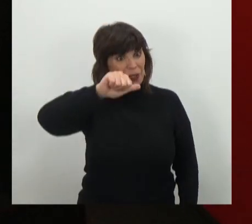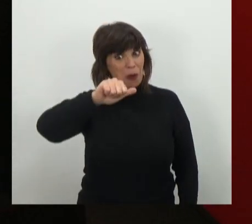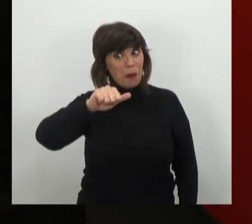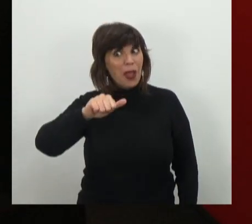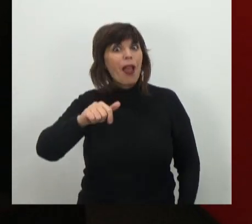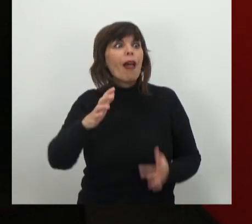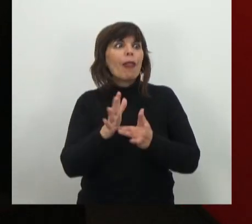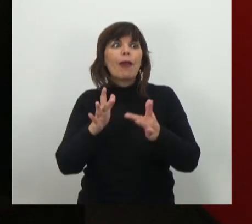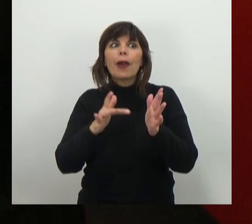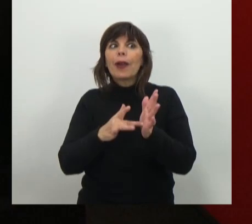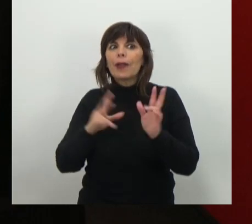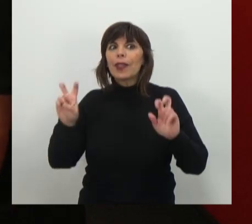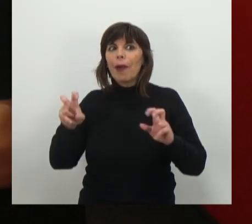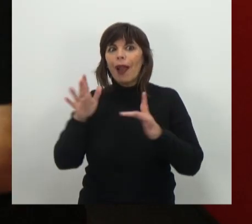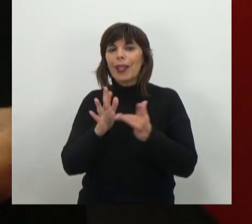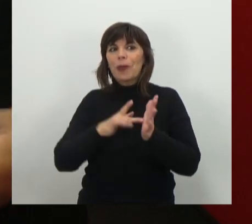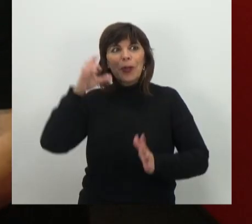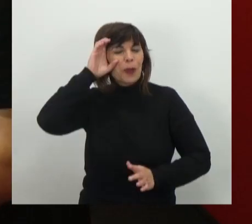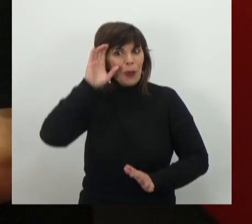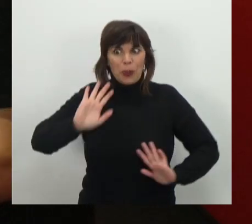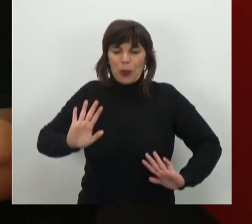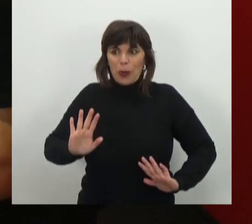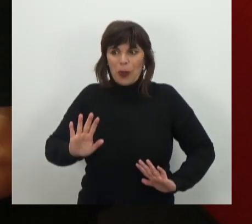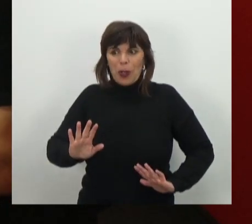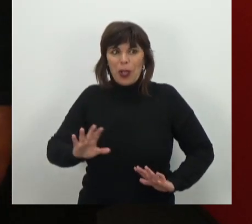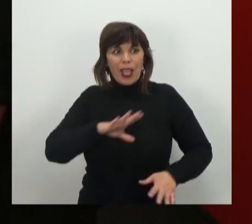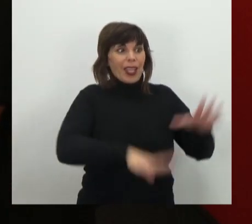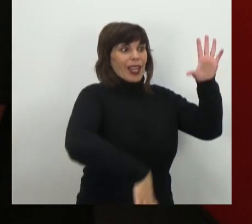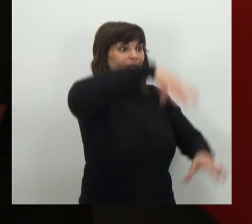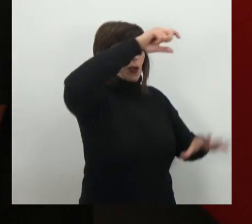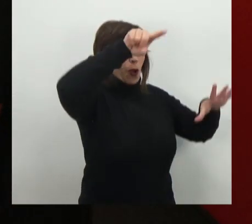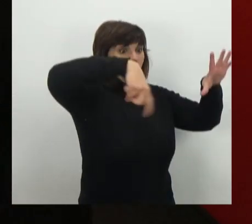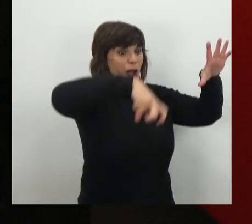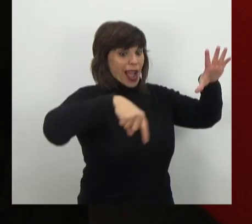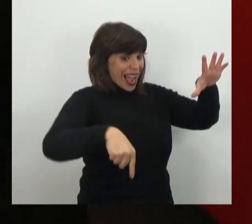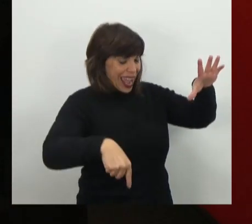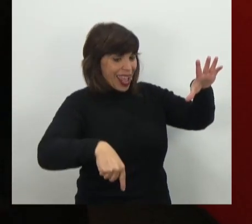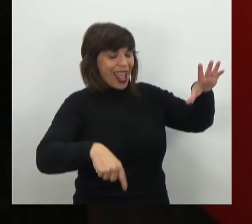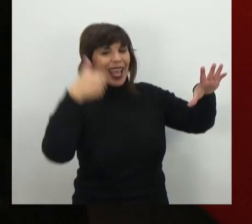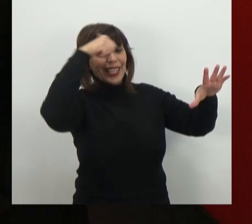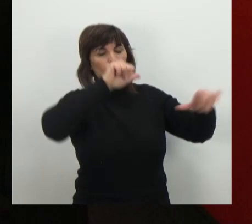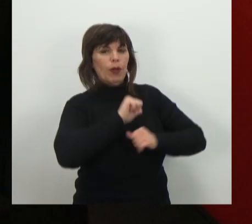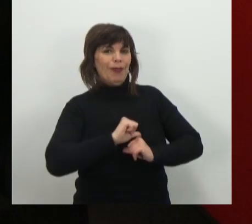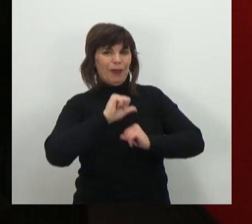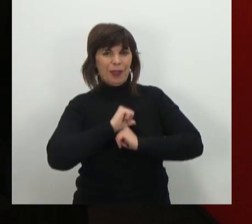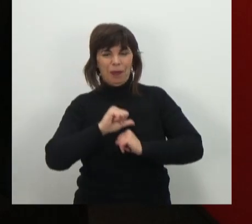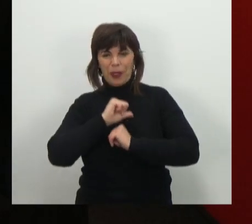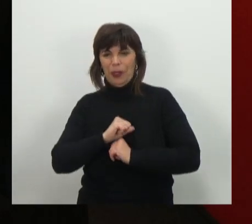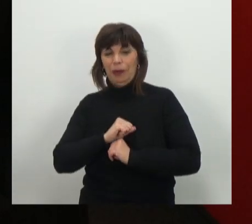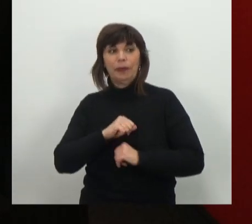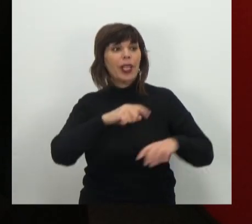Y cuando Jesucristo, dice la Biblia, terminó Él predicó en Mateo